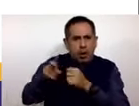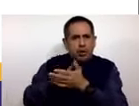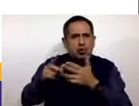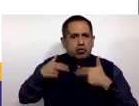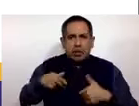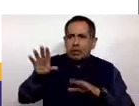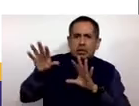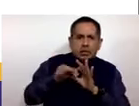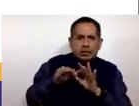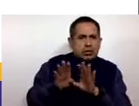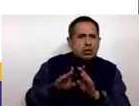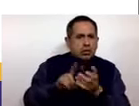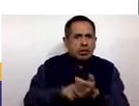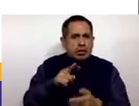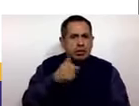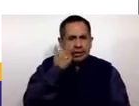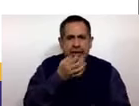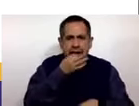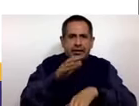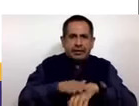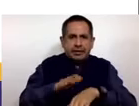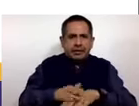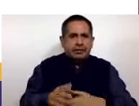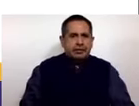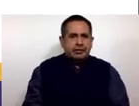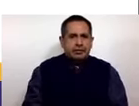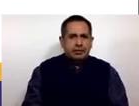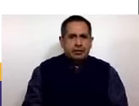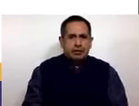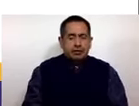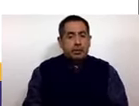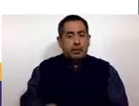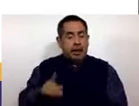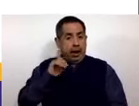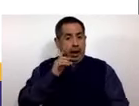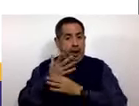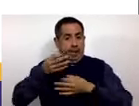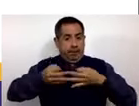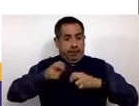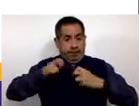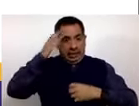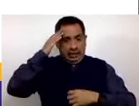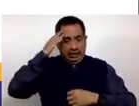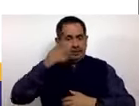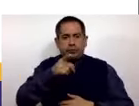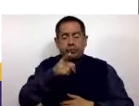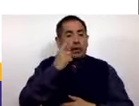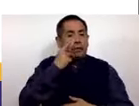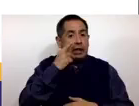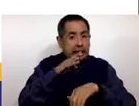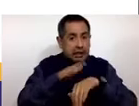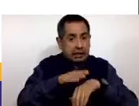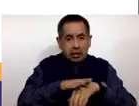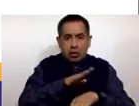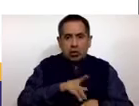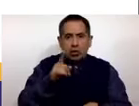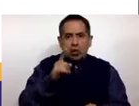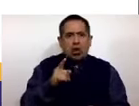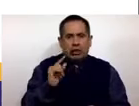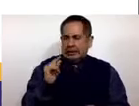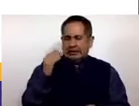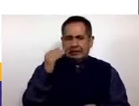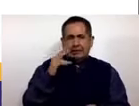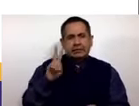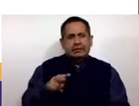Entonces, quería comentar esto. Y mira, por ejemplo, uno de los casos icónicos de la recientemente